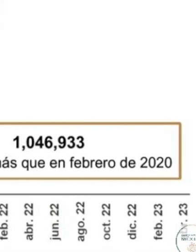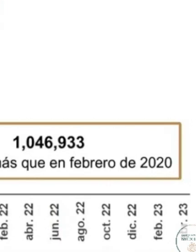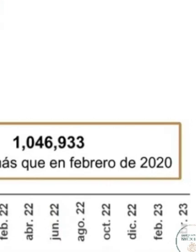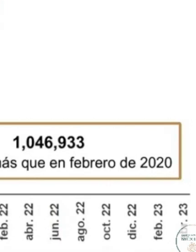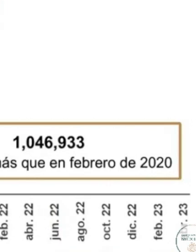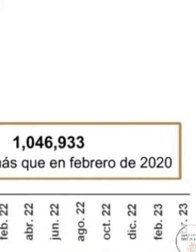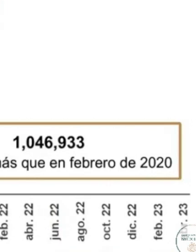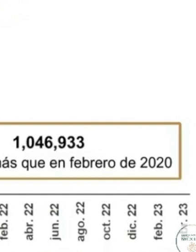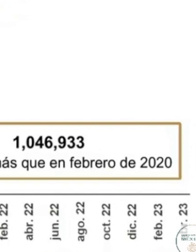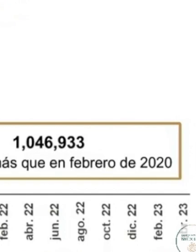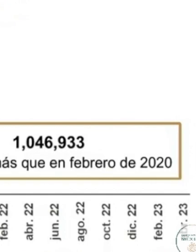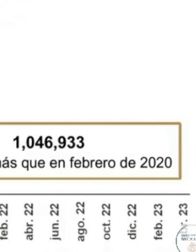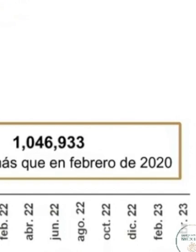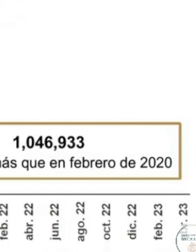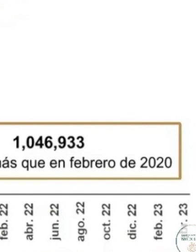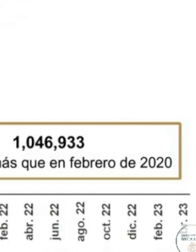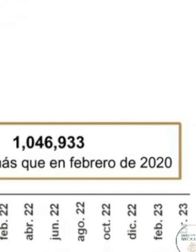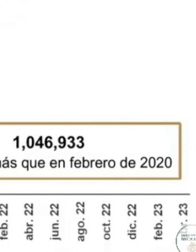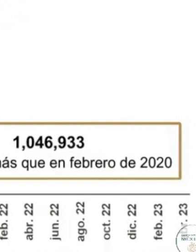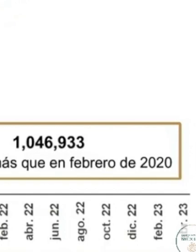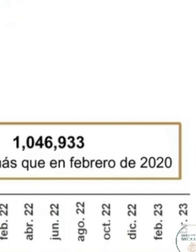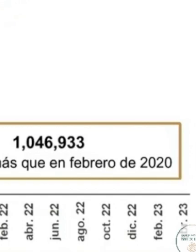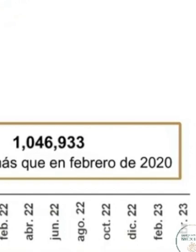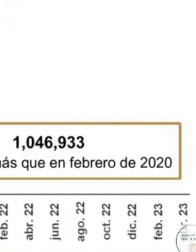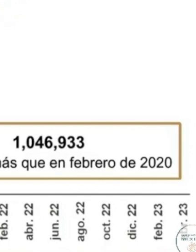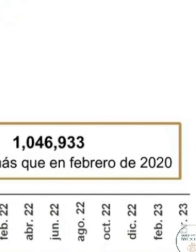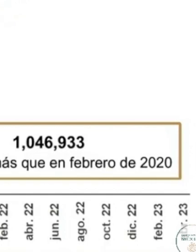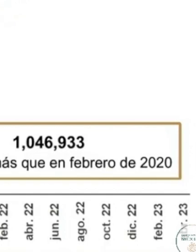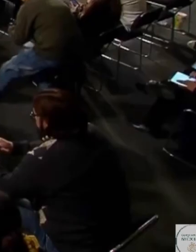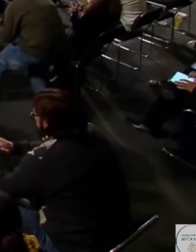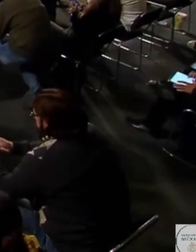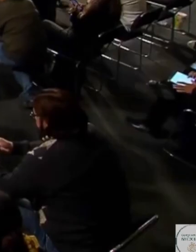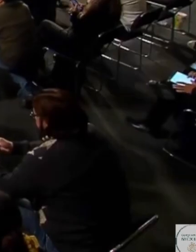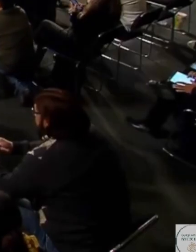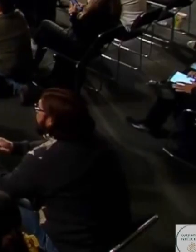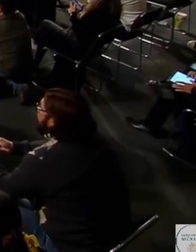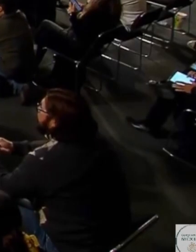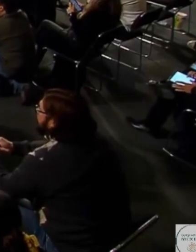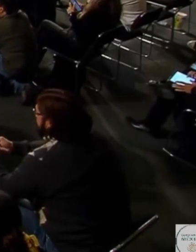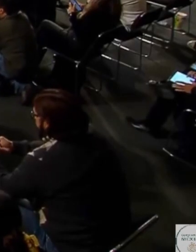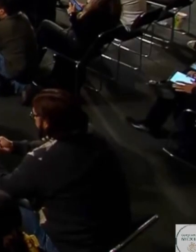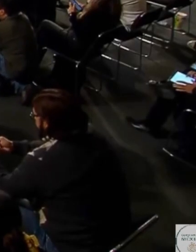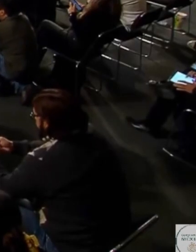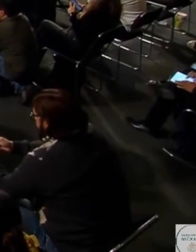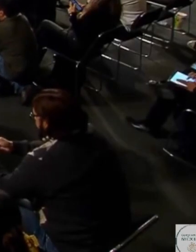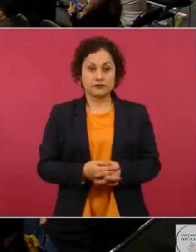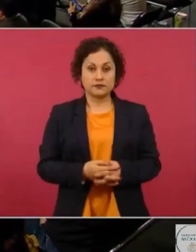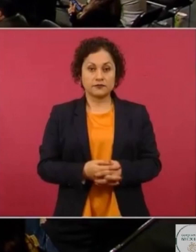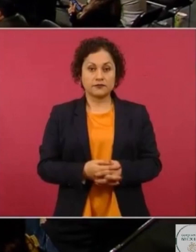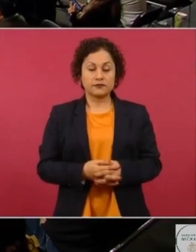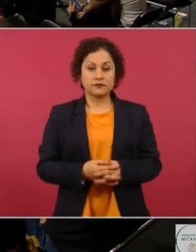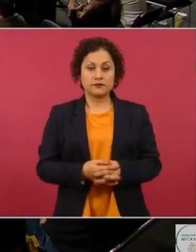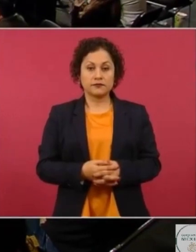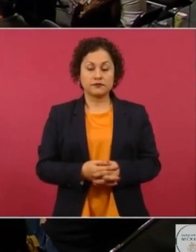21.740.000, a principios de diciembre del año pasado. Se cae